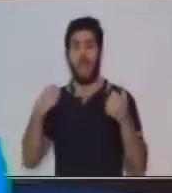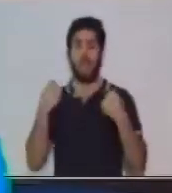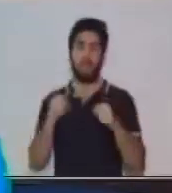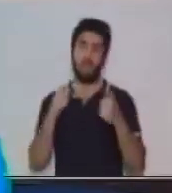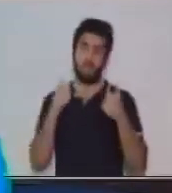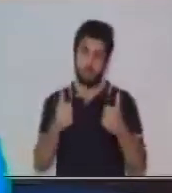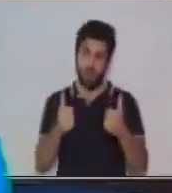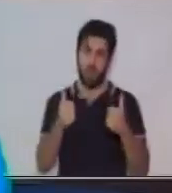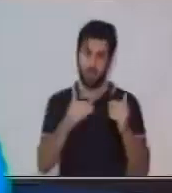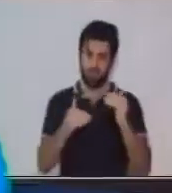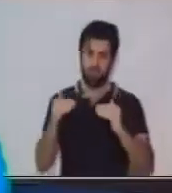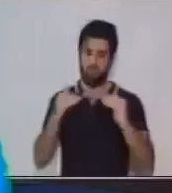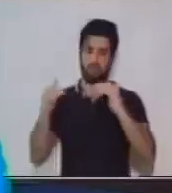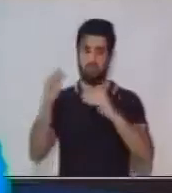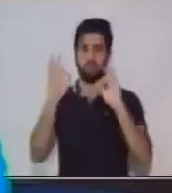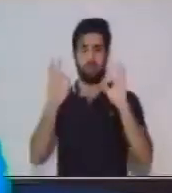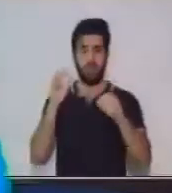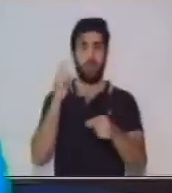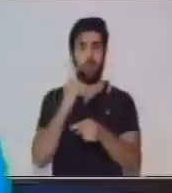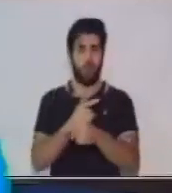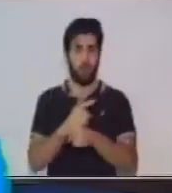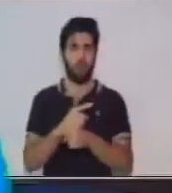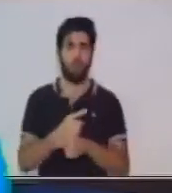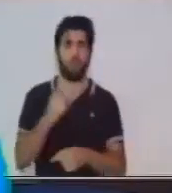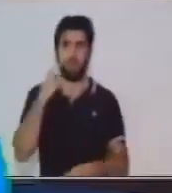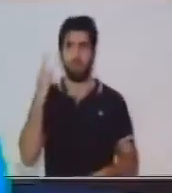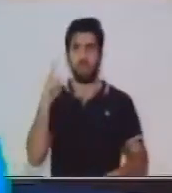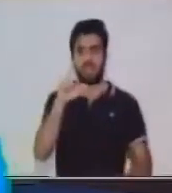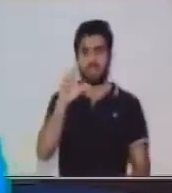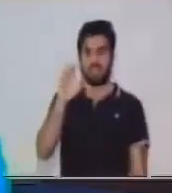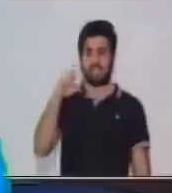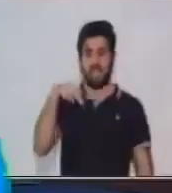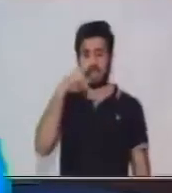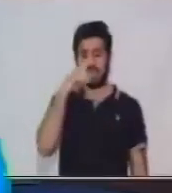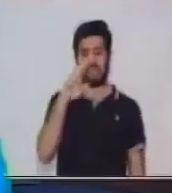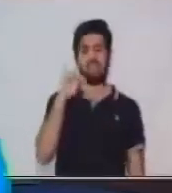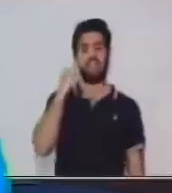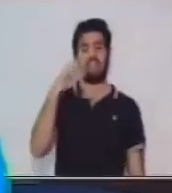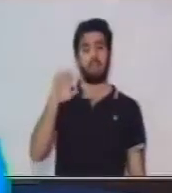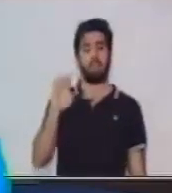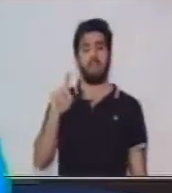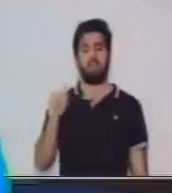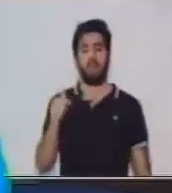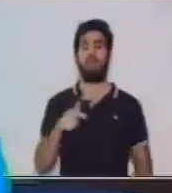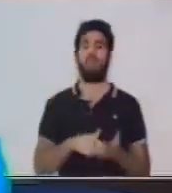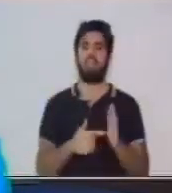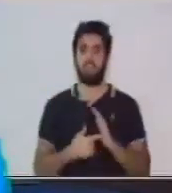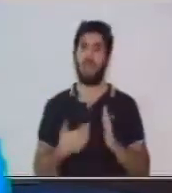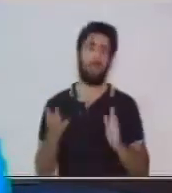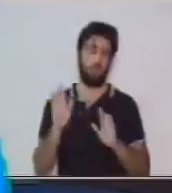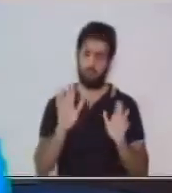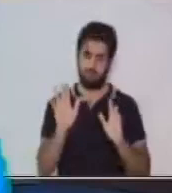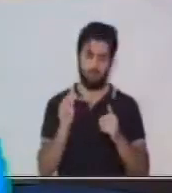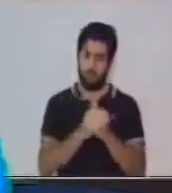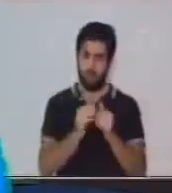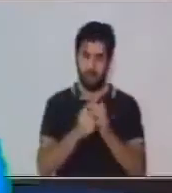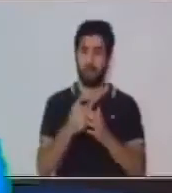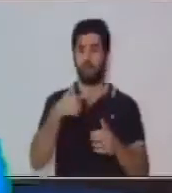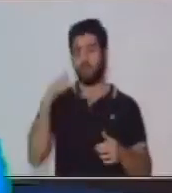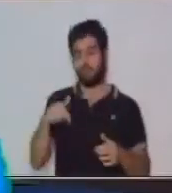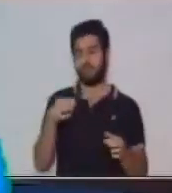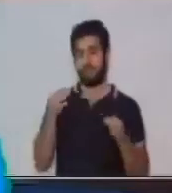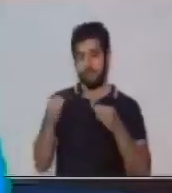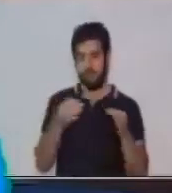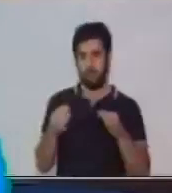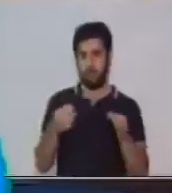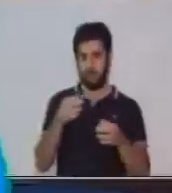centrípeta. ¿Habías escuchado este término? Bueno, si no lo has escuchado, no te preocupes, que este es el momento en el que